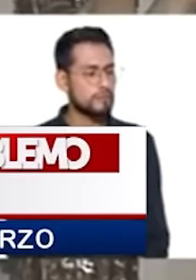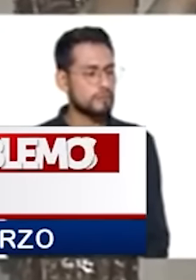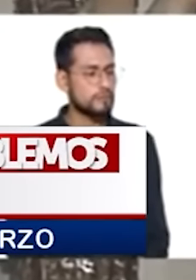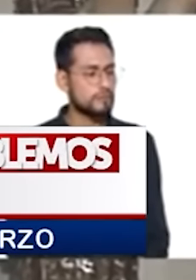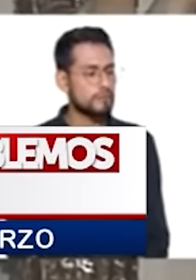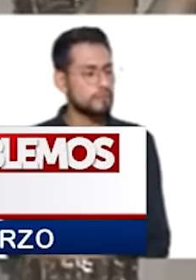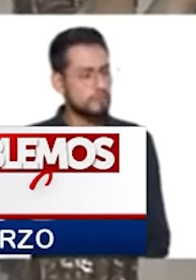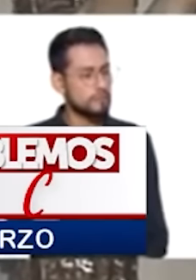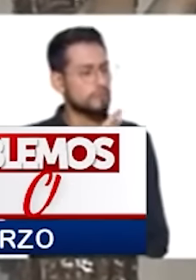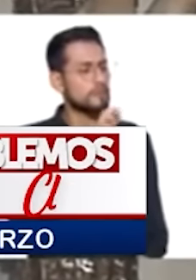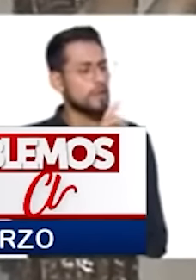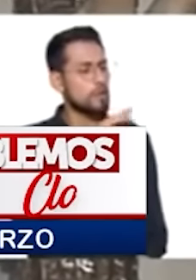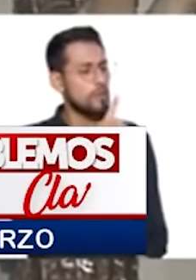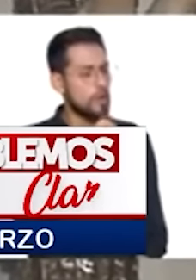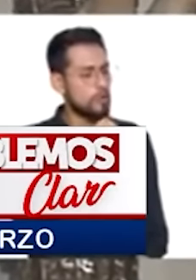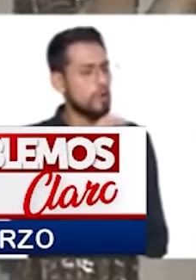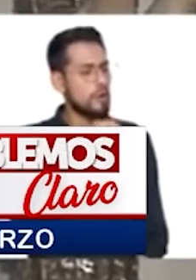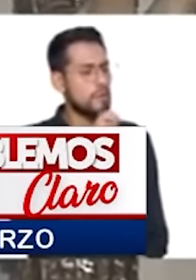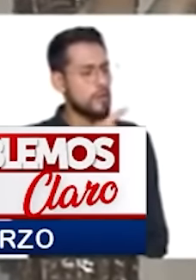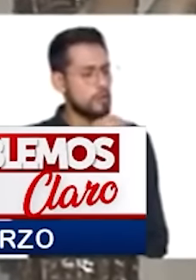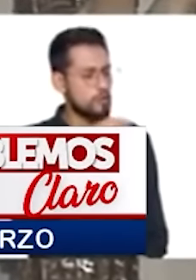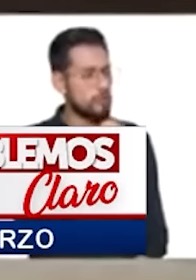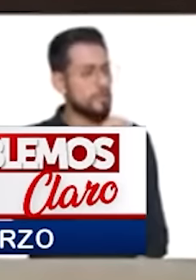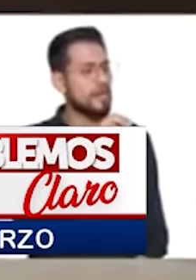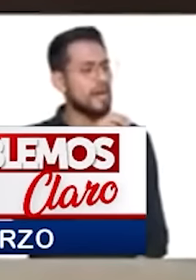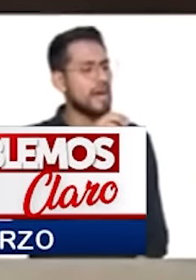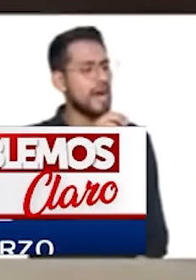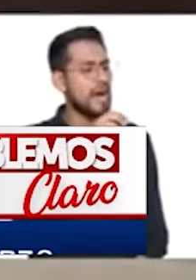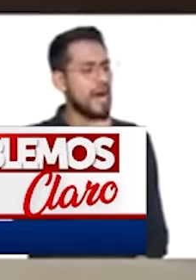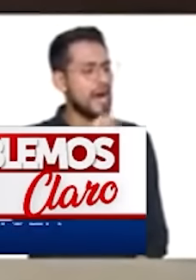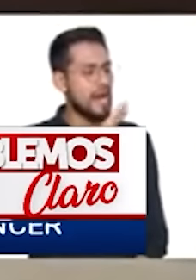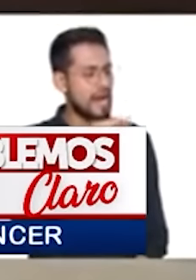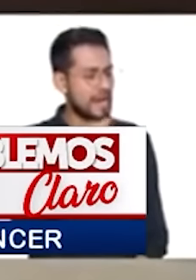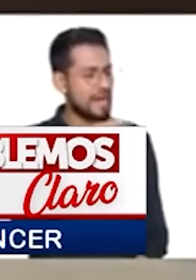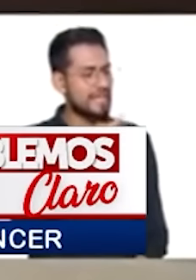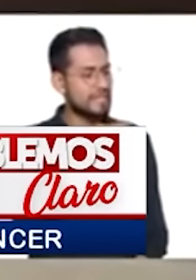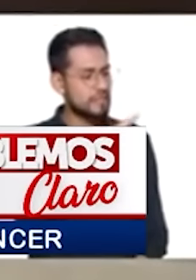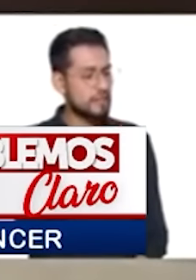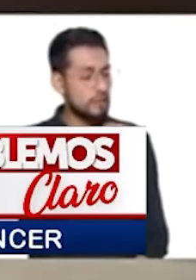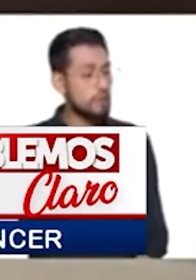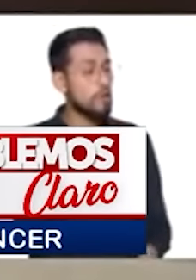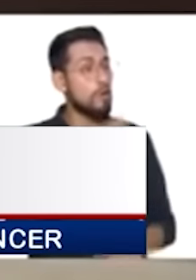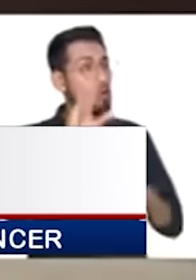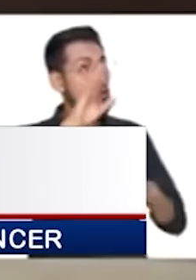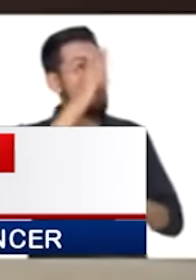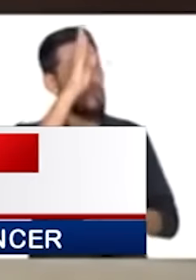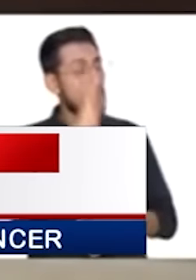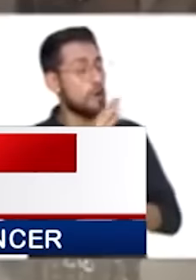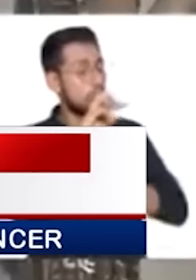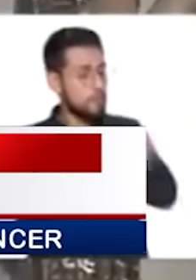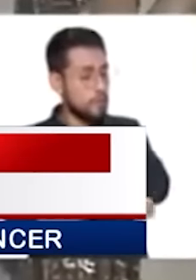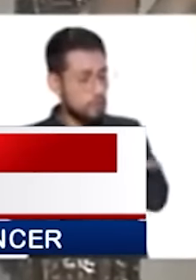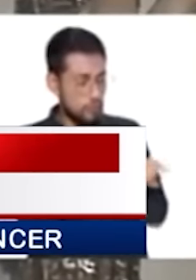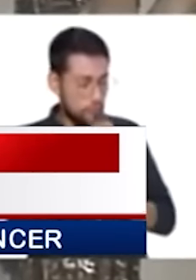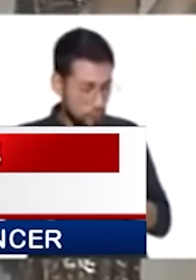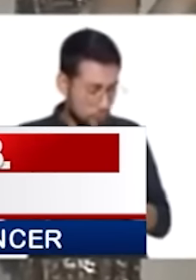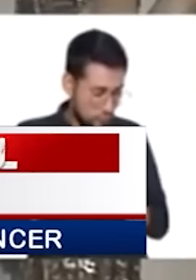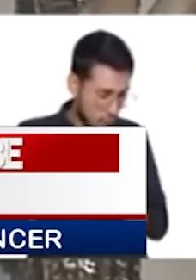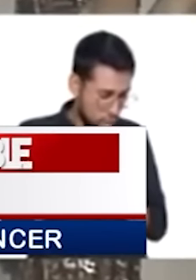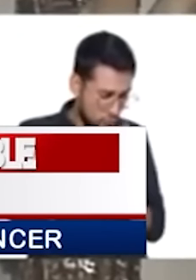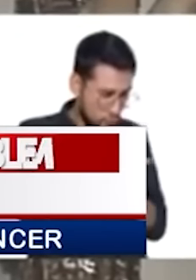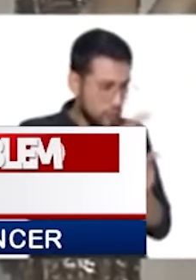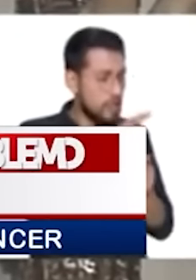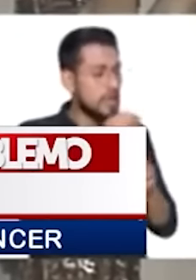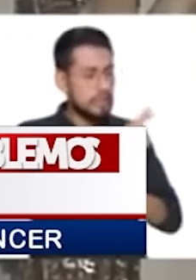señor señor Eduardo Melchor Arana Isa jura usted por Dios y la patria desempeñar Leal y